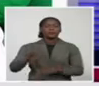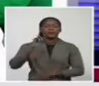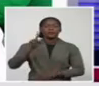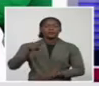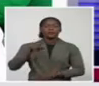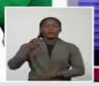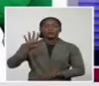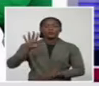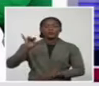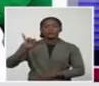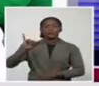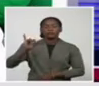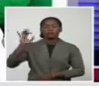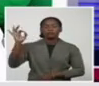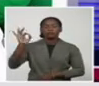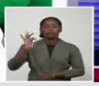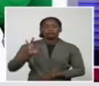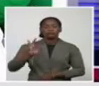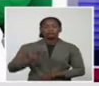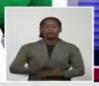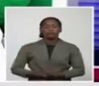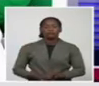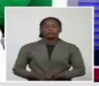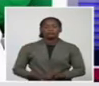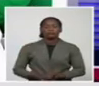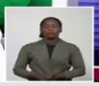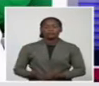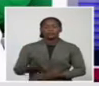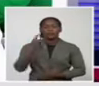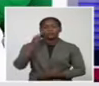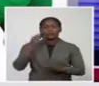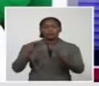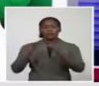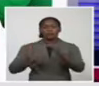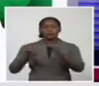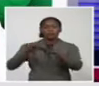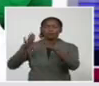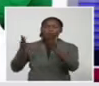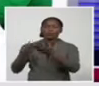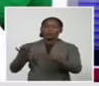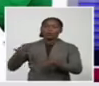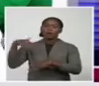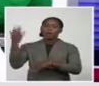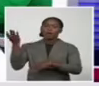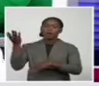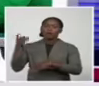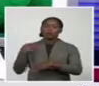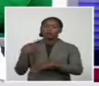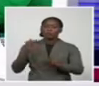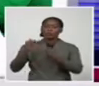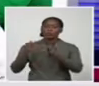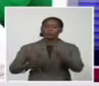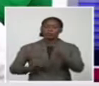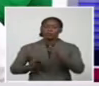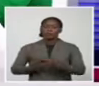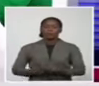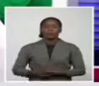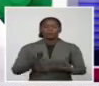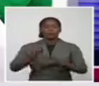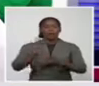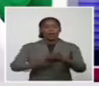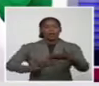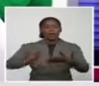0,56%, que es inferior a la del mundo de 2,19% y a la de la región de las Américas, que es